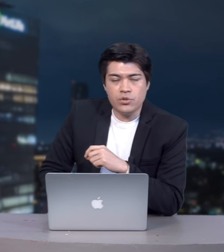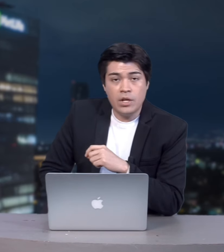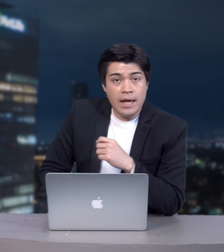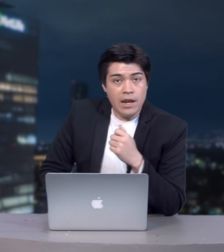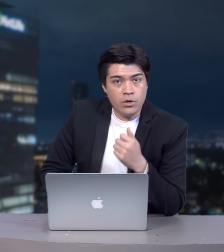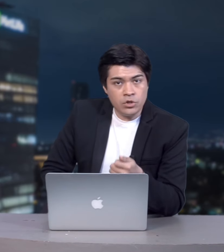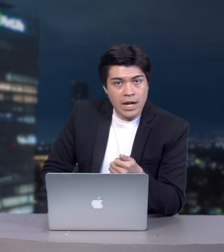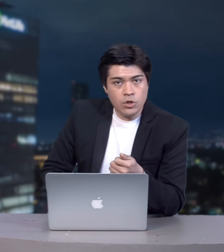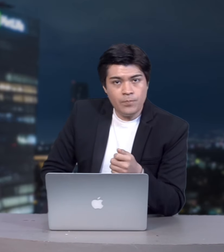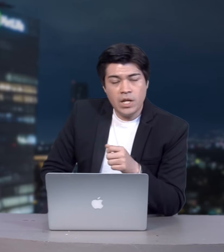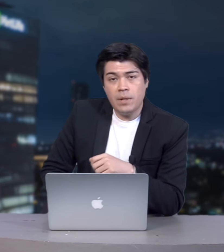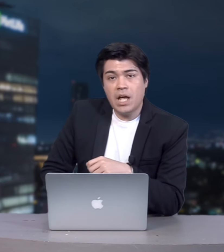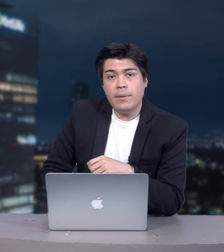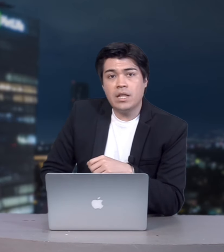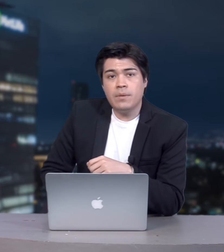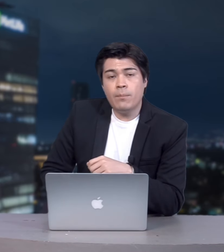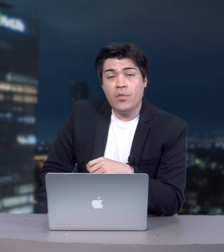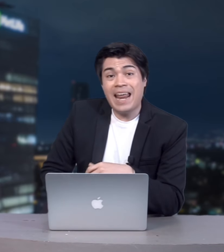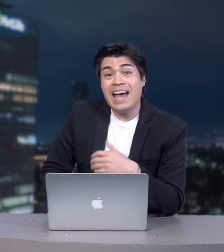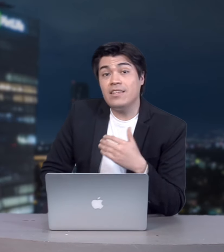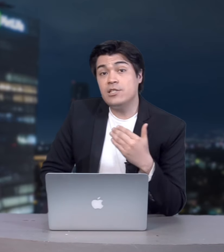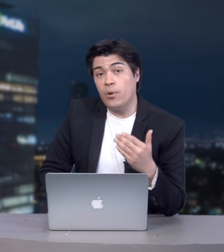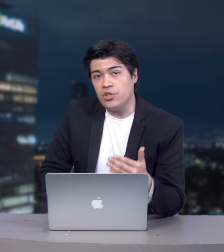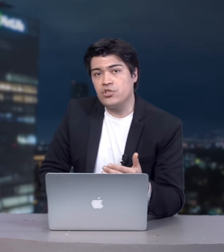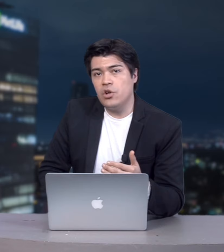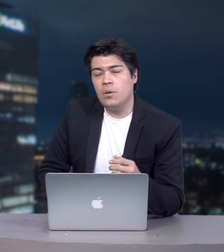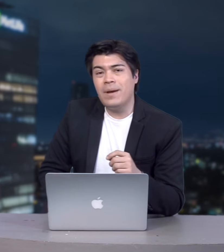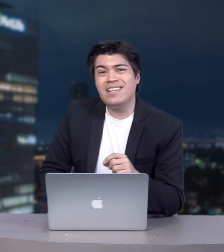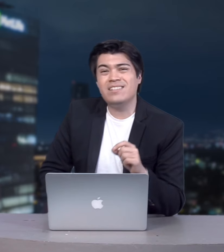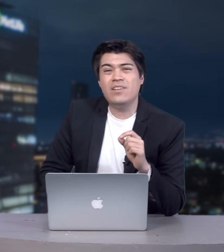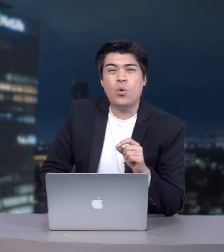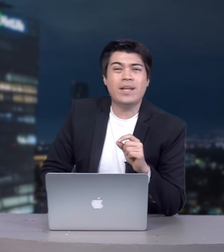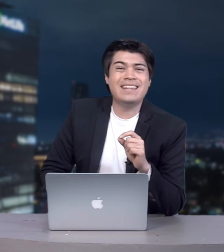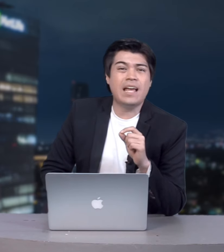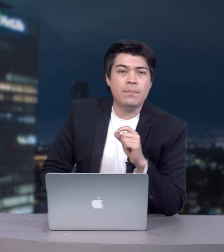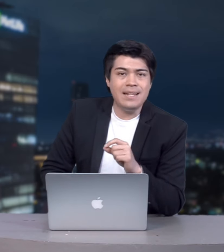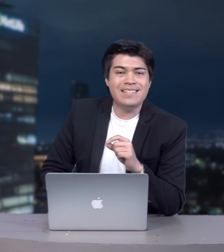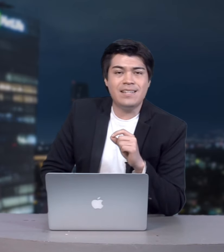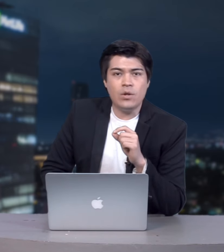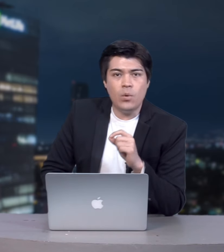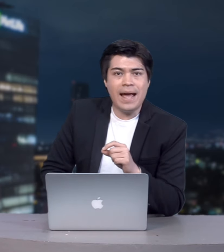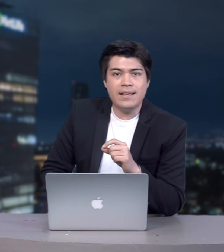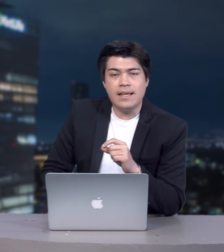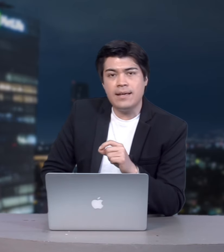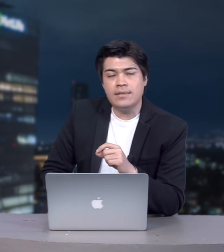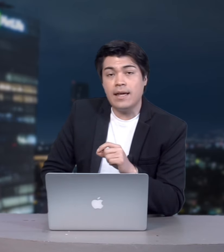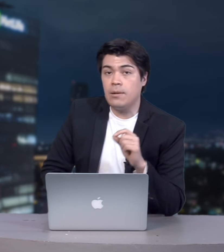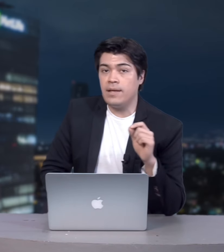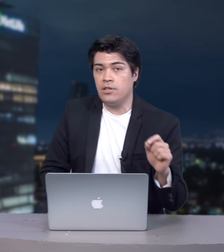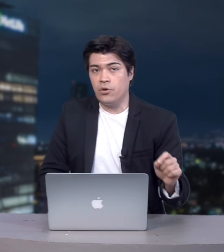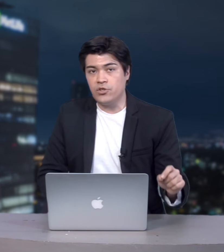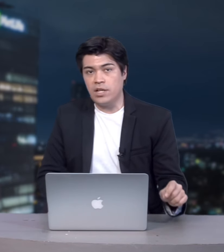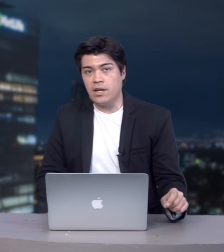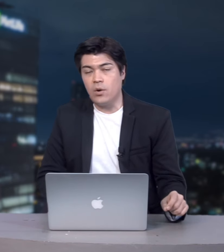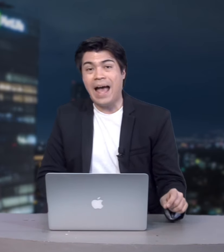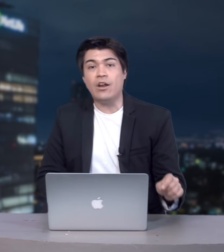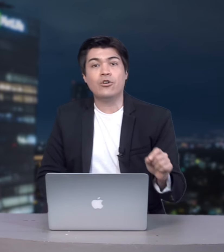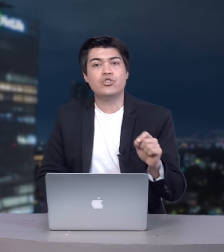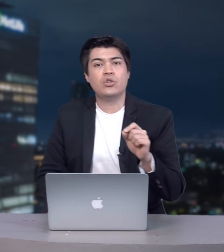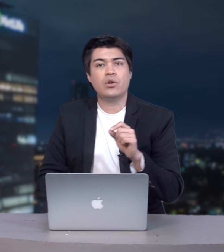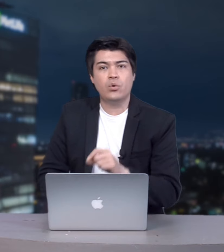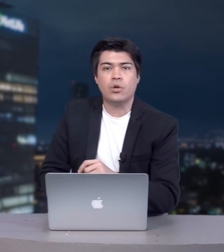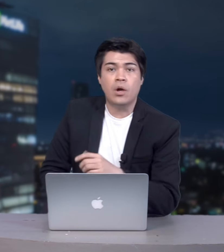de pesos el contrato implicaba también poner a disposición más de 50,000 celulares entre el 22 de enero